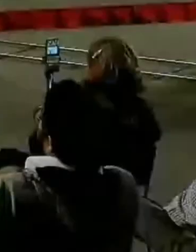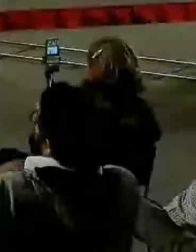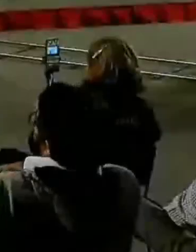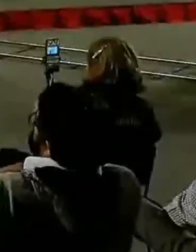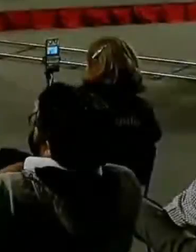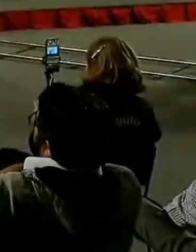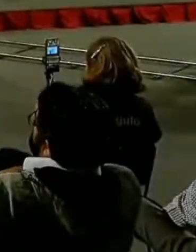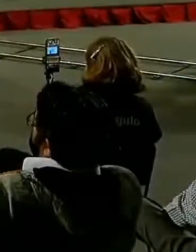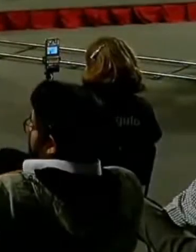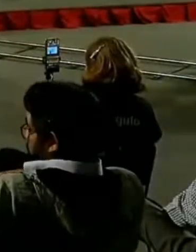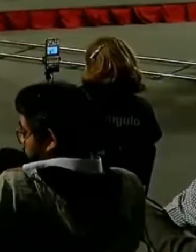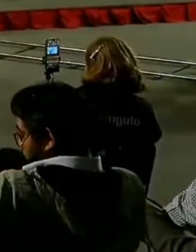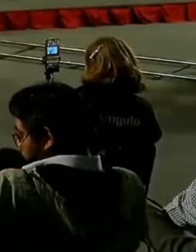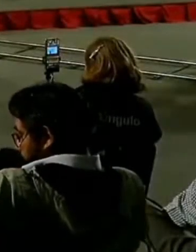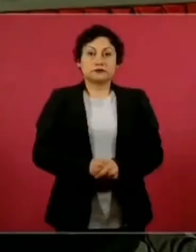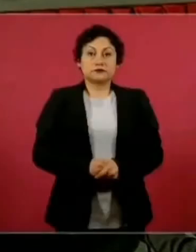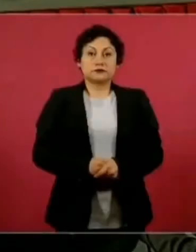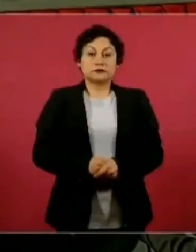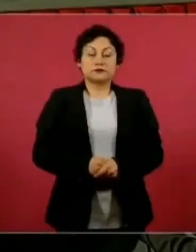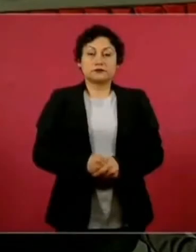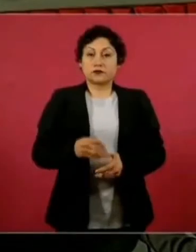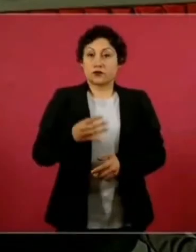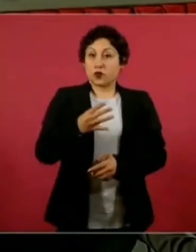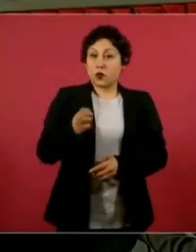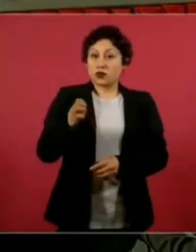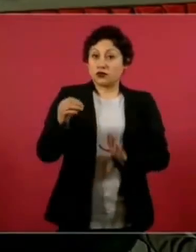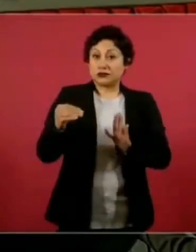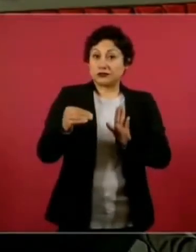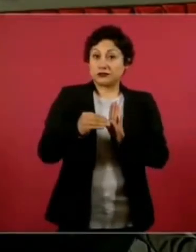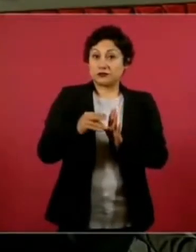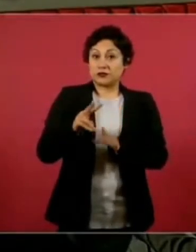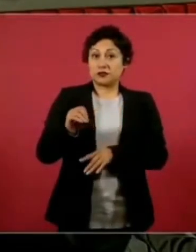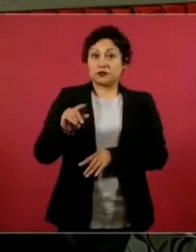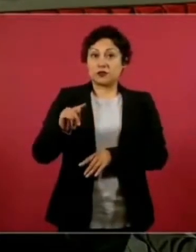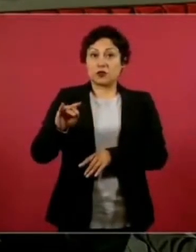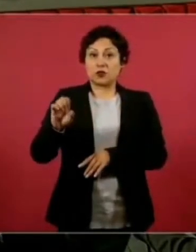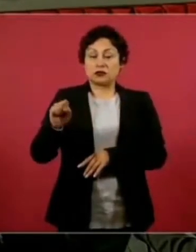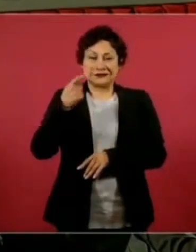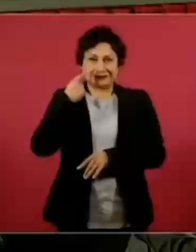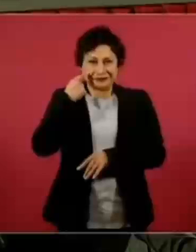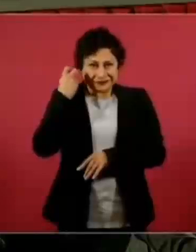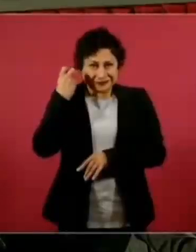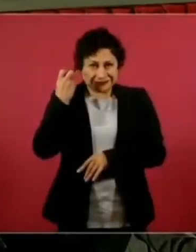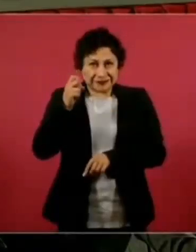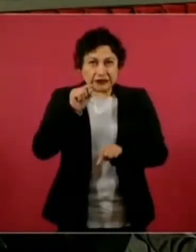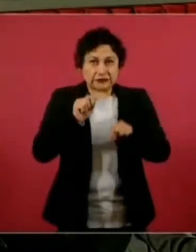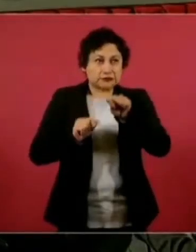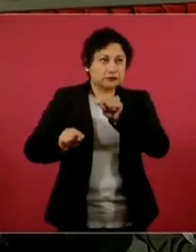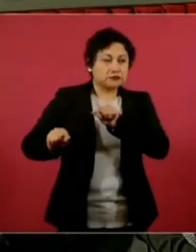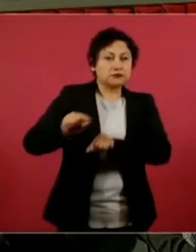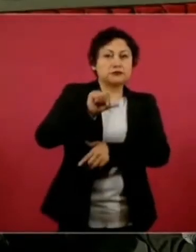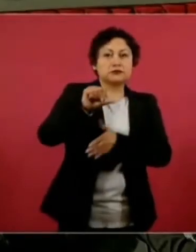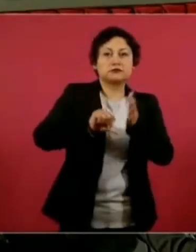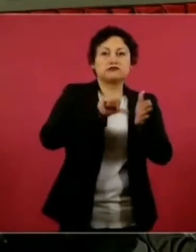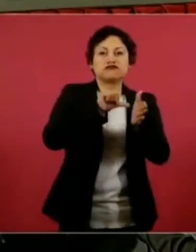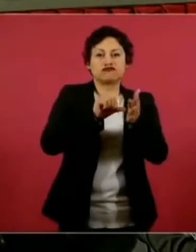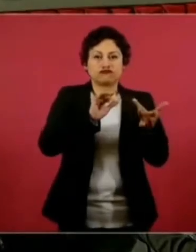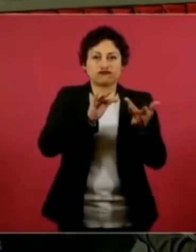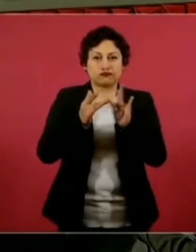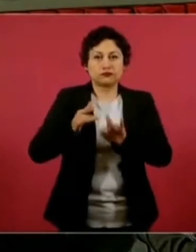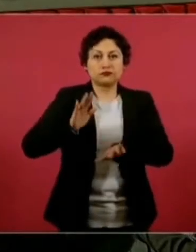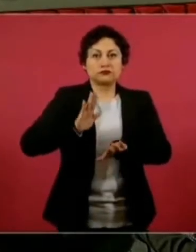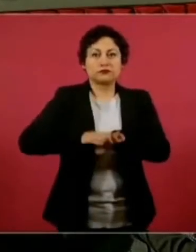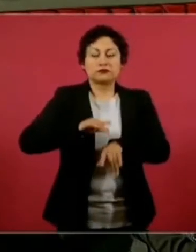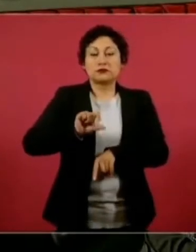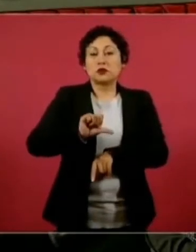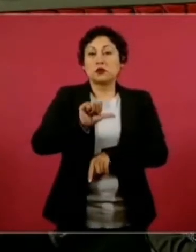de varios circuitos de 400,000 volts, principalmente orientados hacia la zona central del país, y cómo en los grandes centros de consumo, pudiéramos